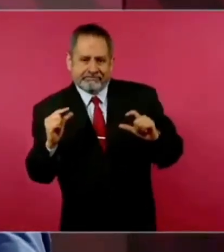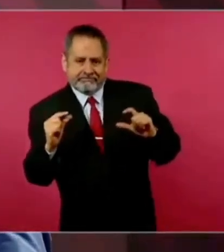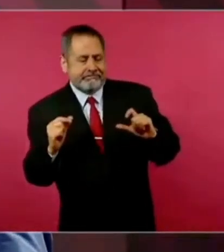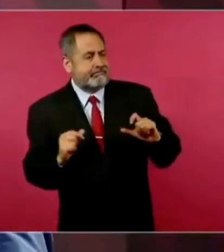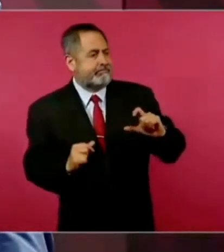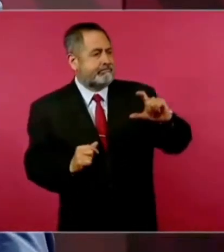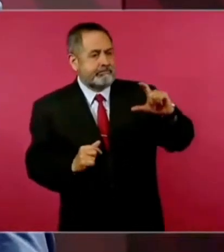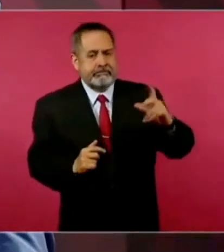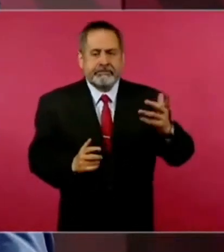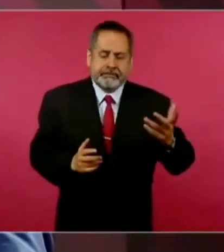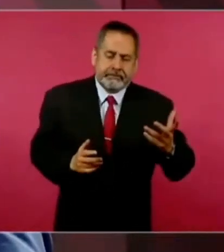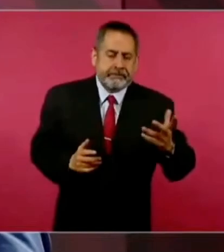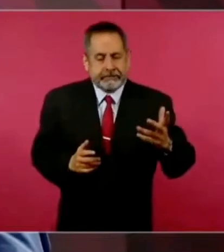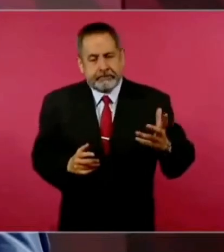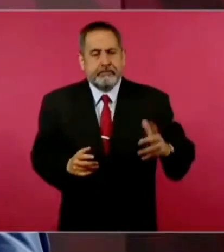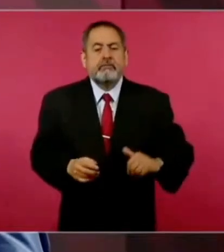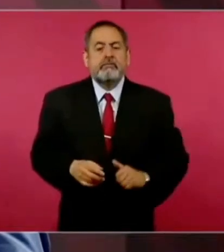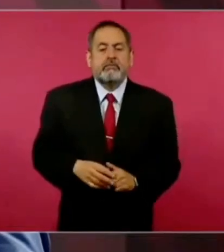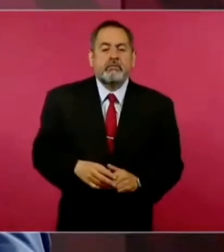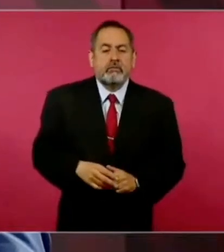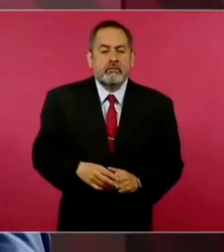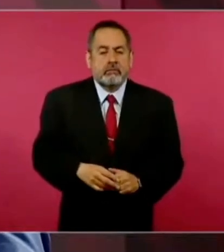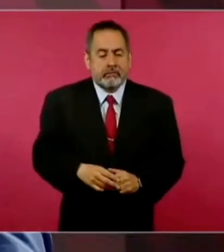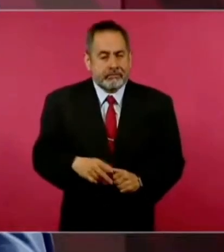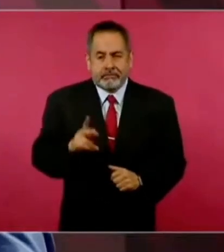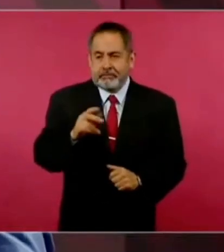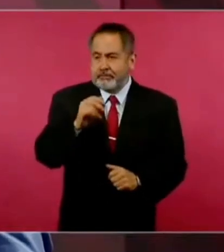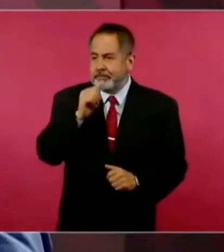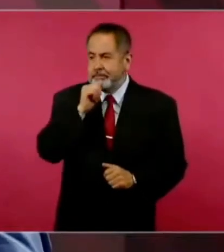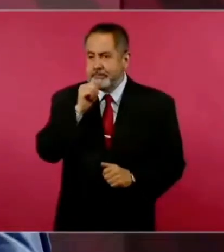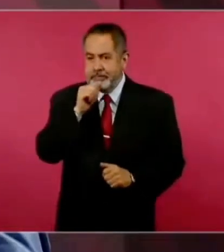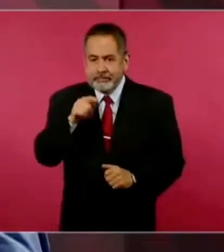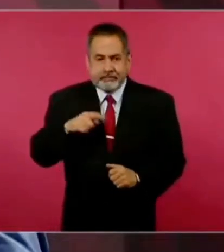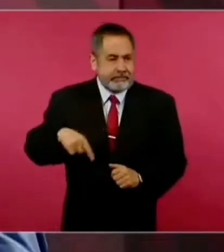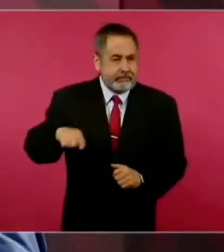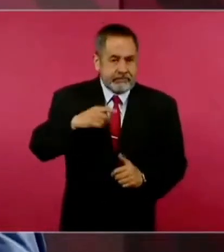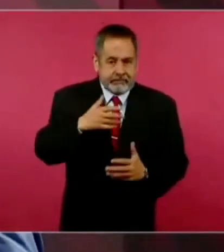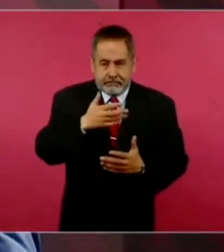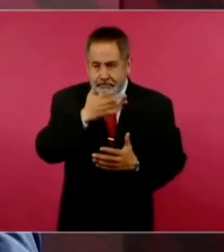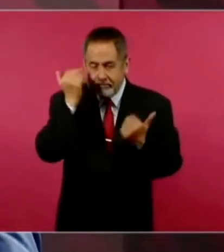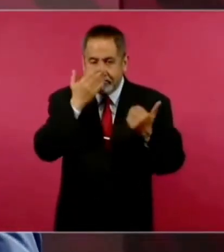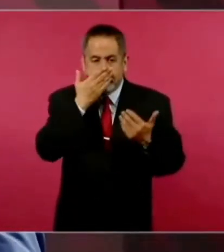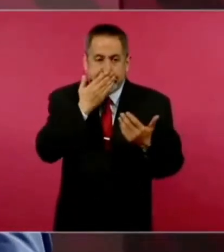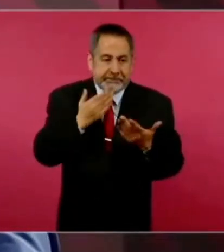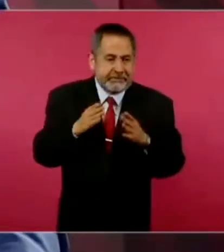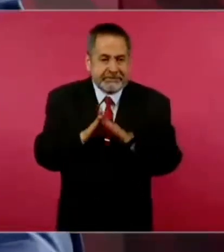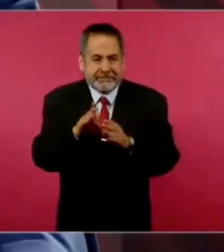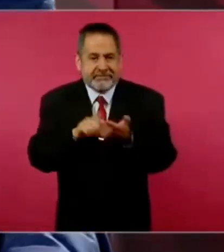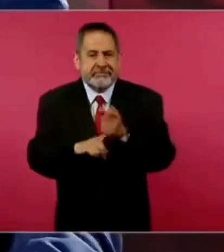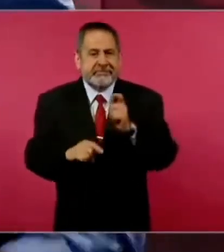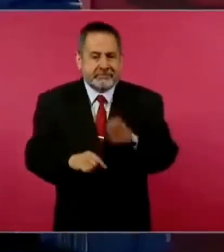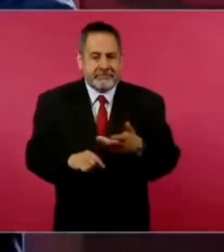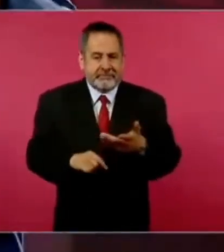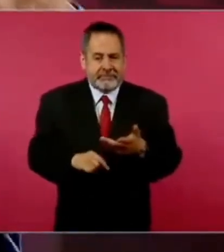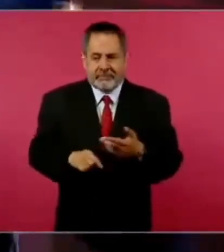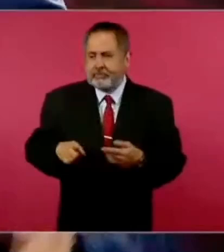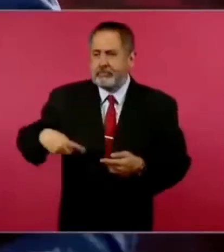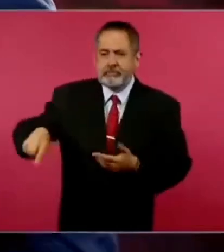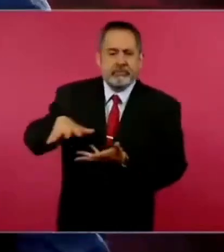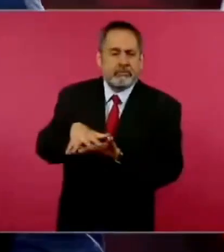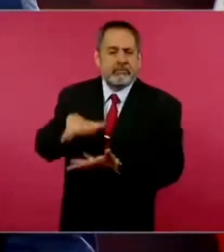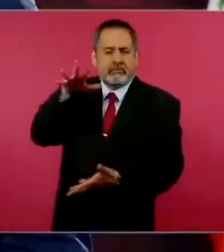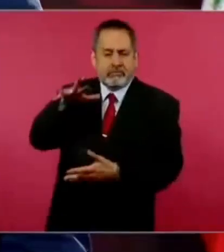Y todavía no se sabía bien lo de la mayoría